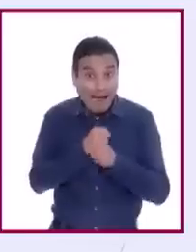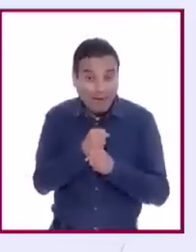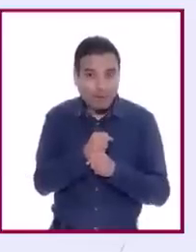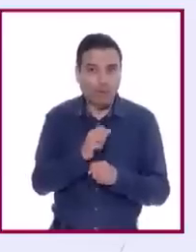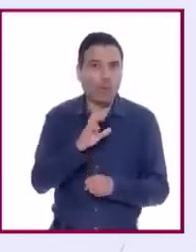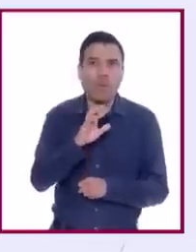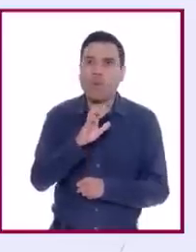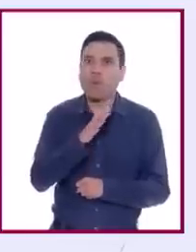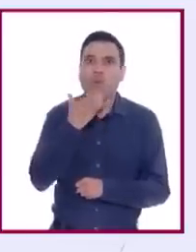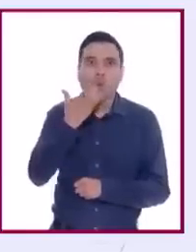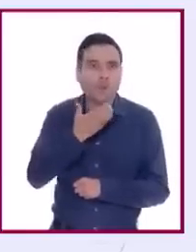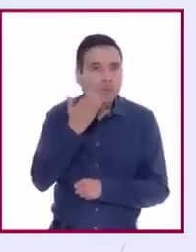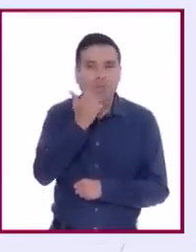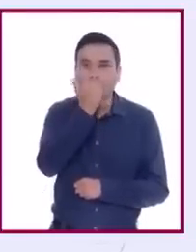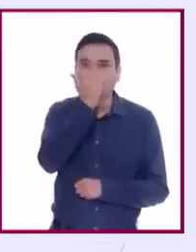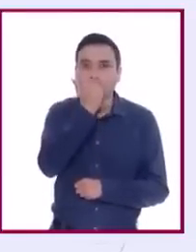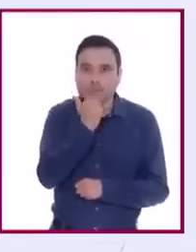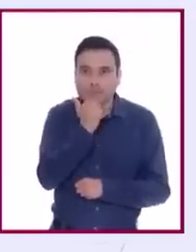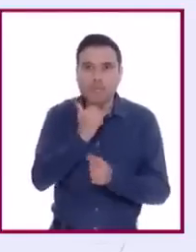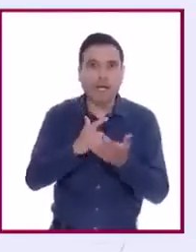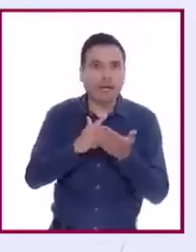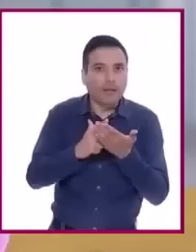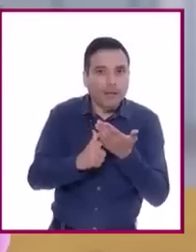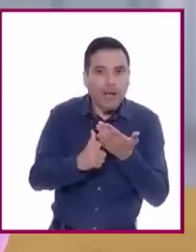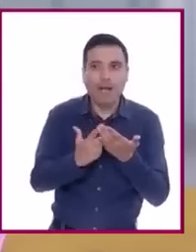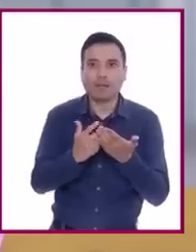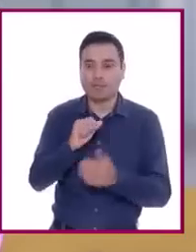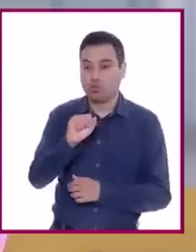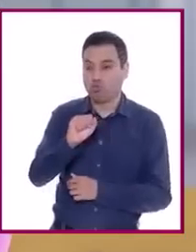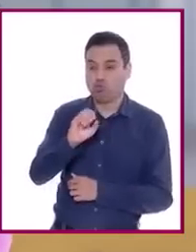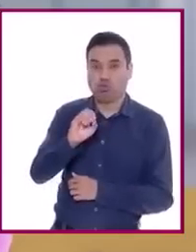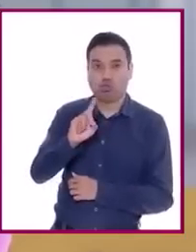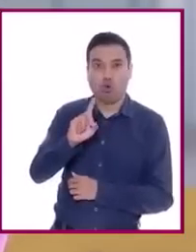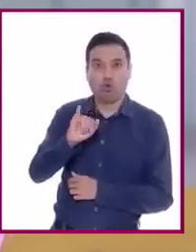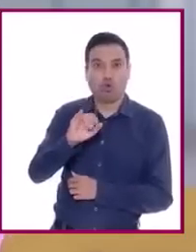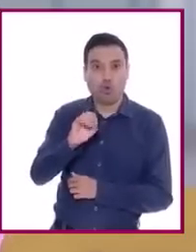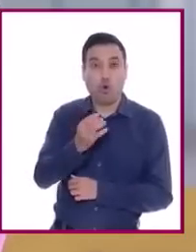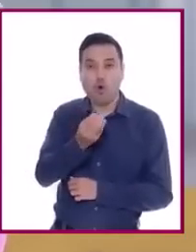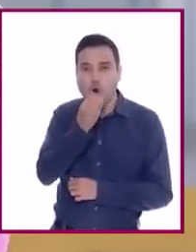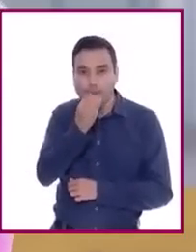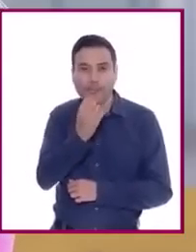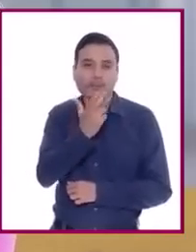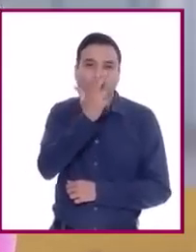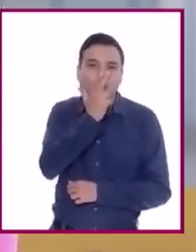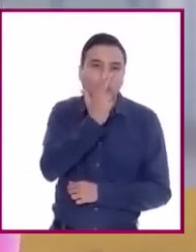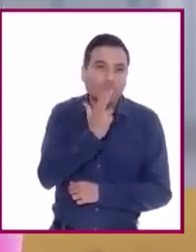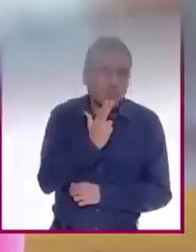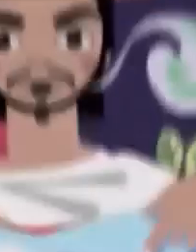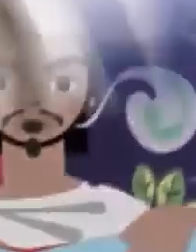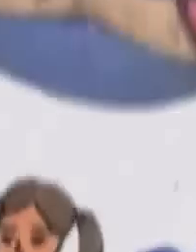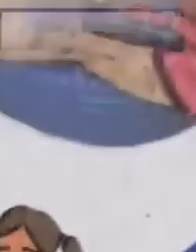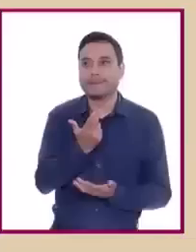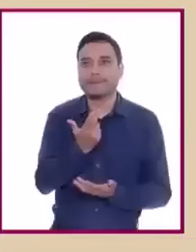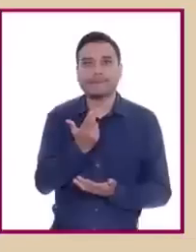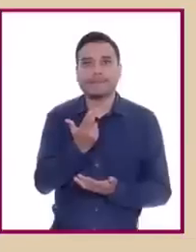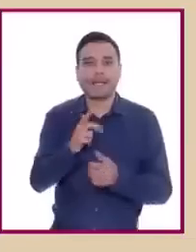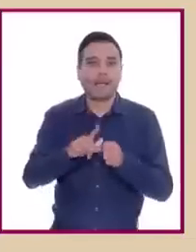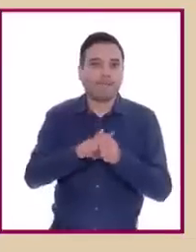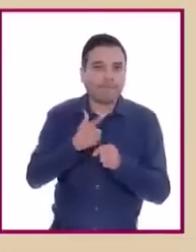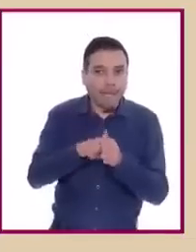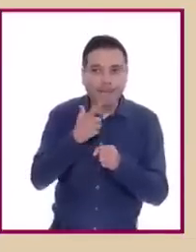altos contenidos de azúcares grasas y sodio y que está contenido en dulces botanas postres y refrescos